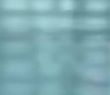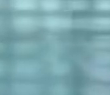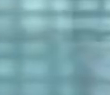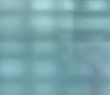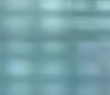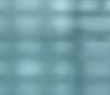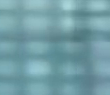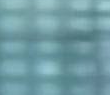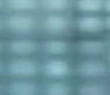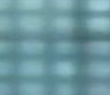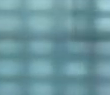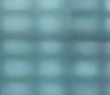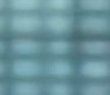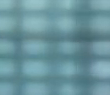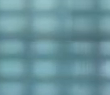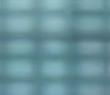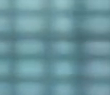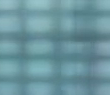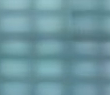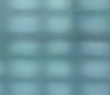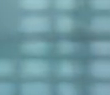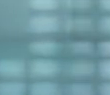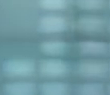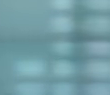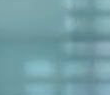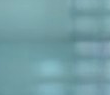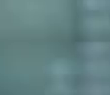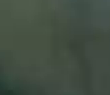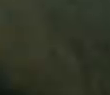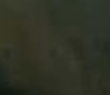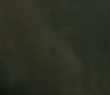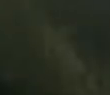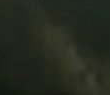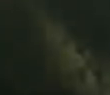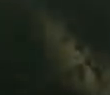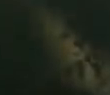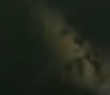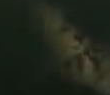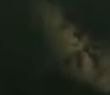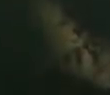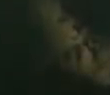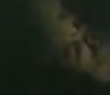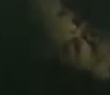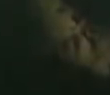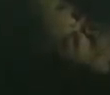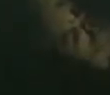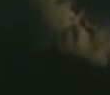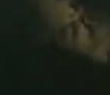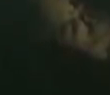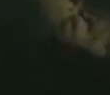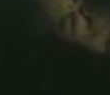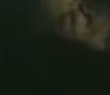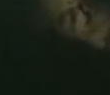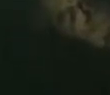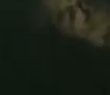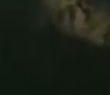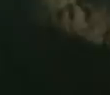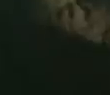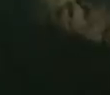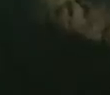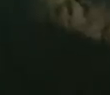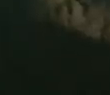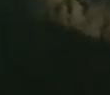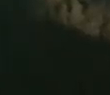Y a esta hora nos enlazamos con la actividad presidencial. Veamos. Nacional, doctora Cilia Flores de Maduro, para